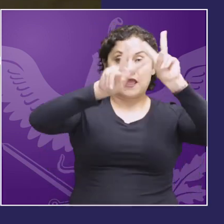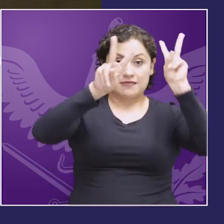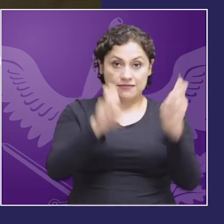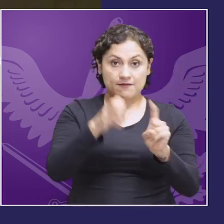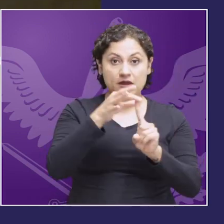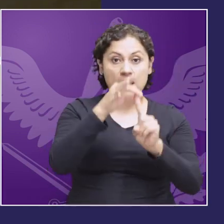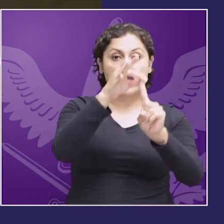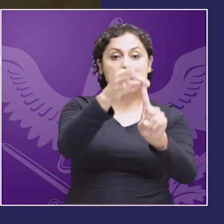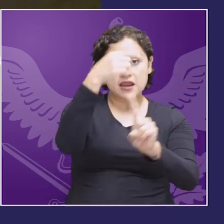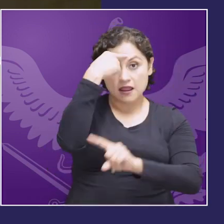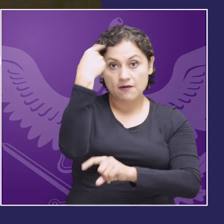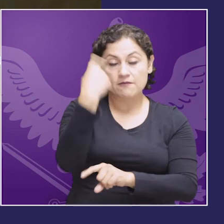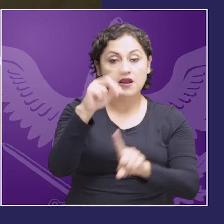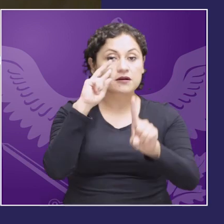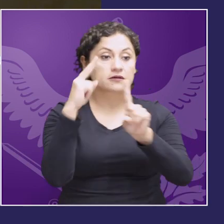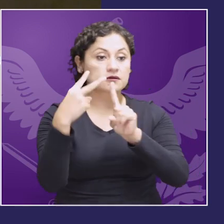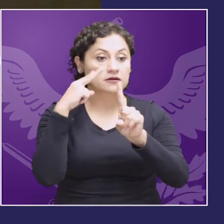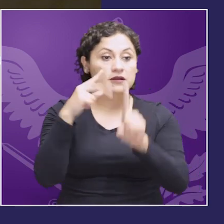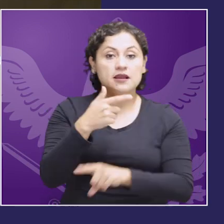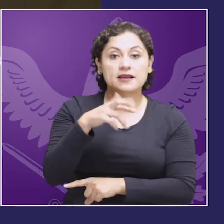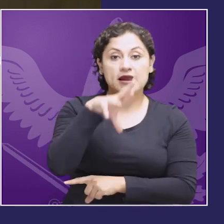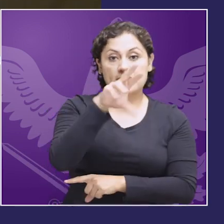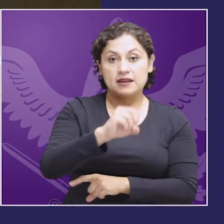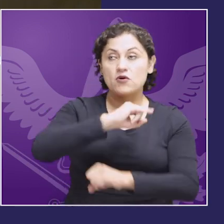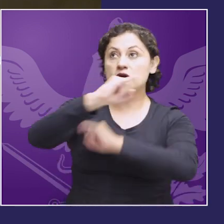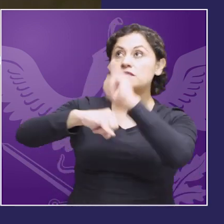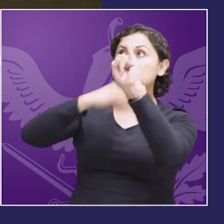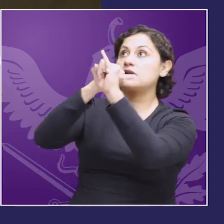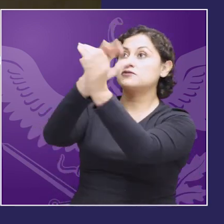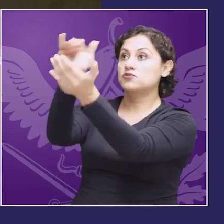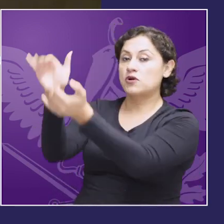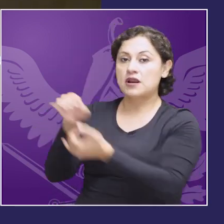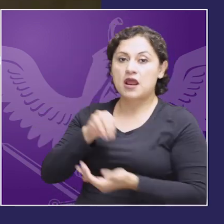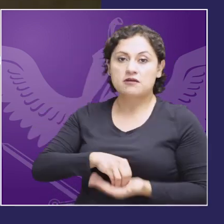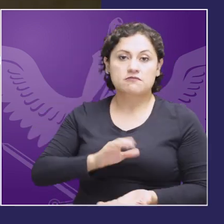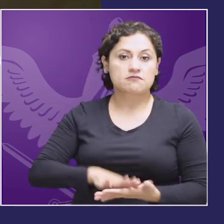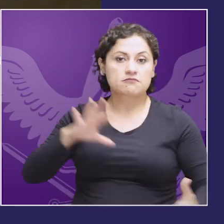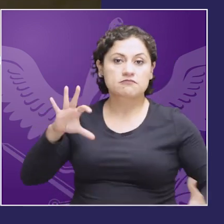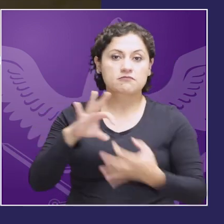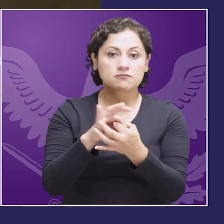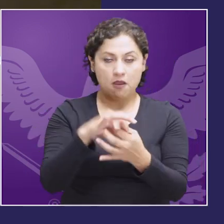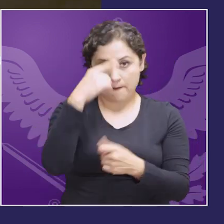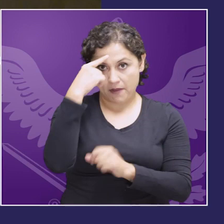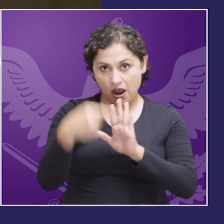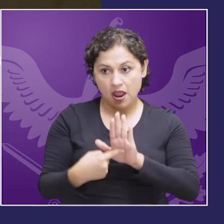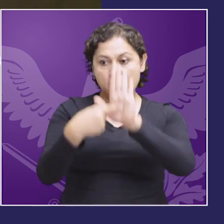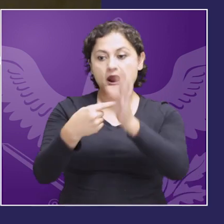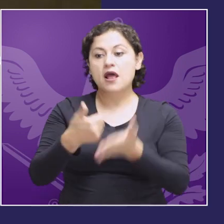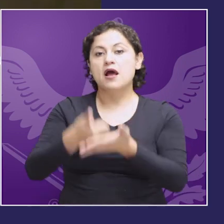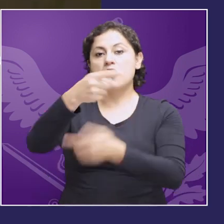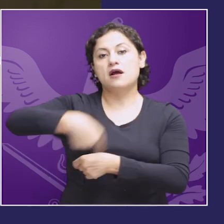Suprema Corte emite un protocolo para juzgar con perspectiva de género que recoge los estándares